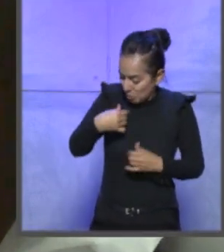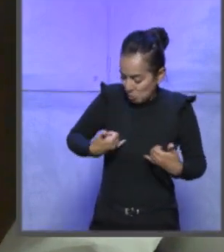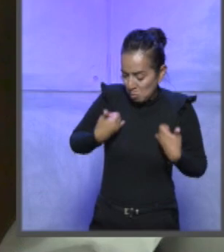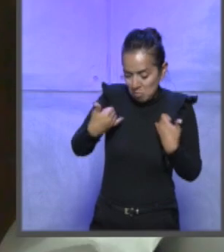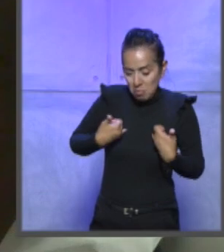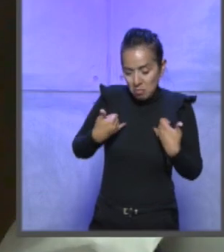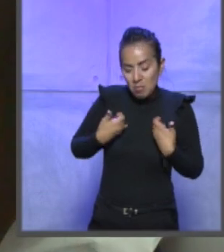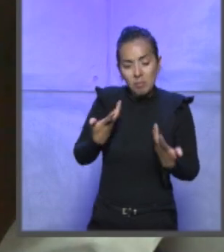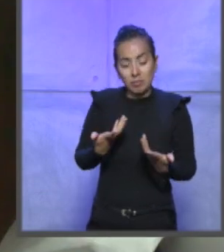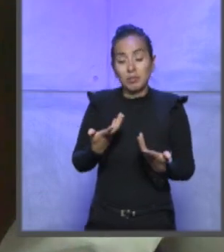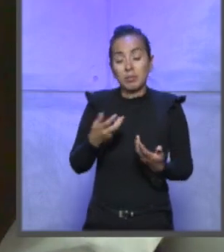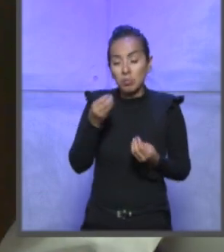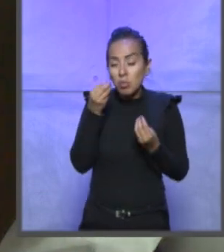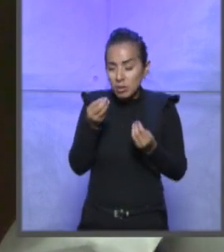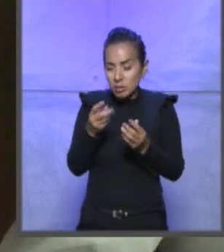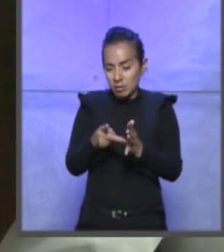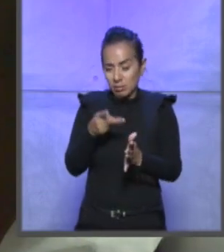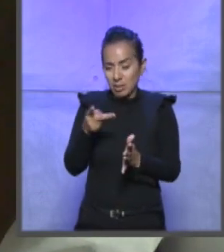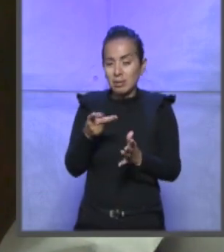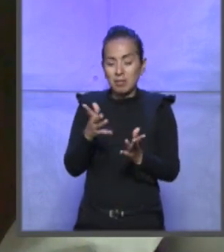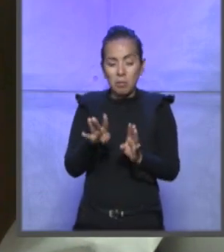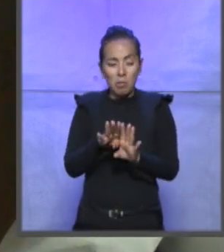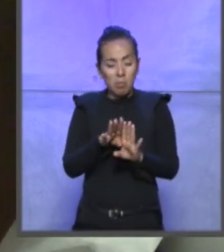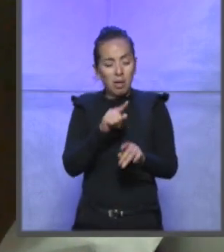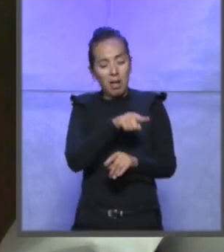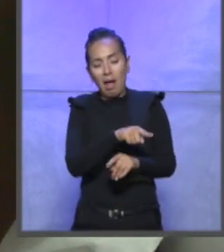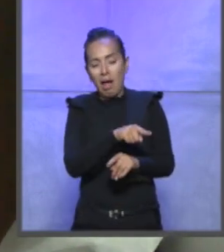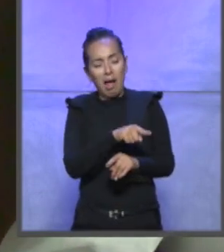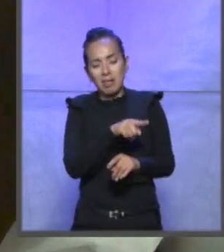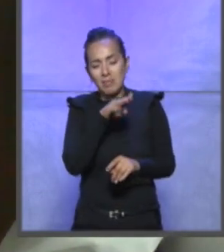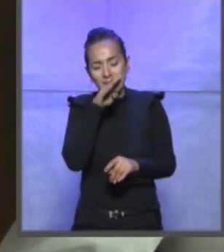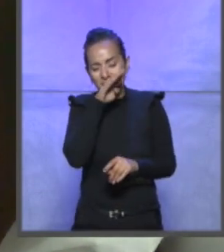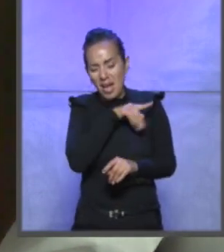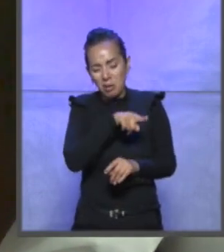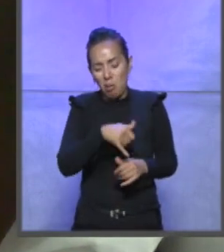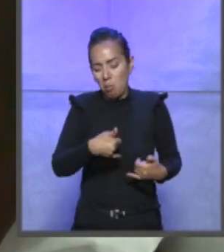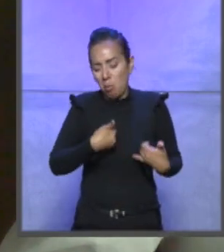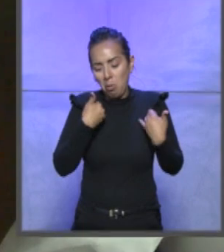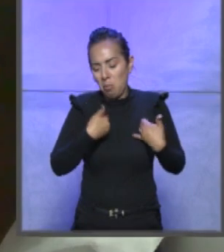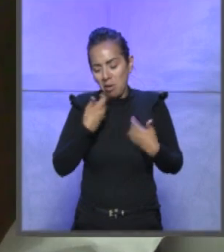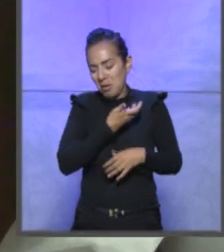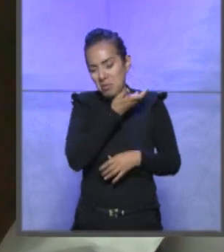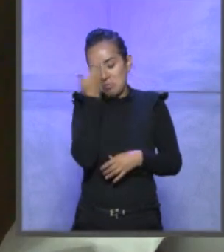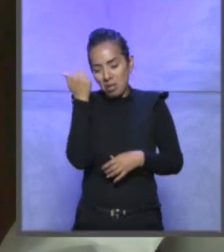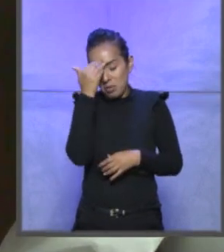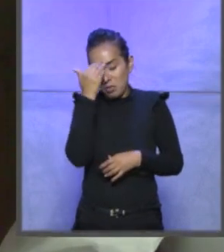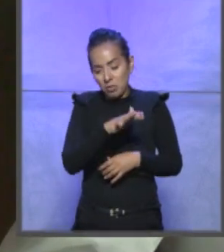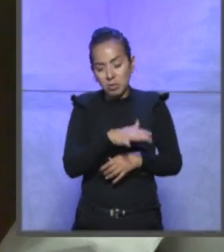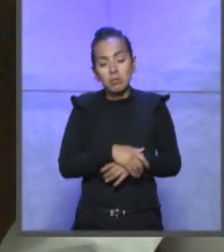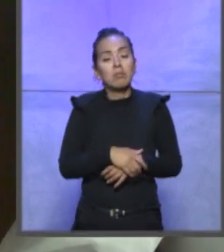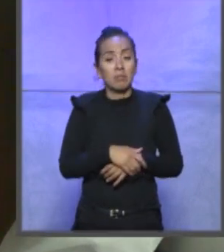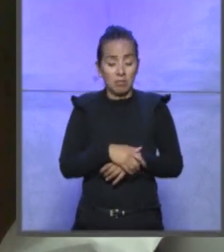mismos siendo jóvenes, porque aunque muchas veces nos tachan inmaduros, muchas veces sí lo somos. Entonces,